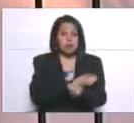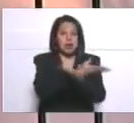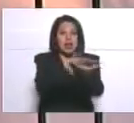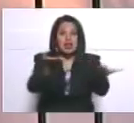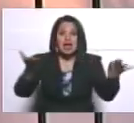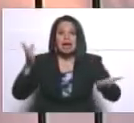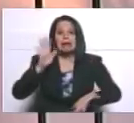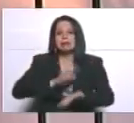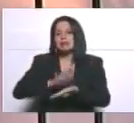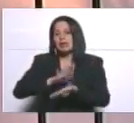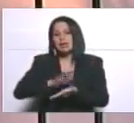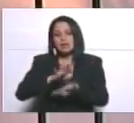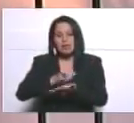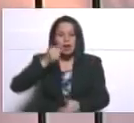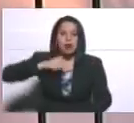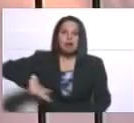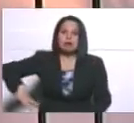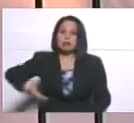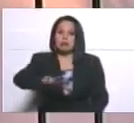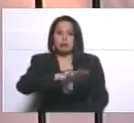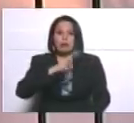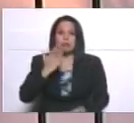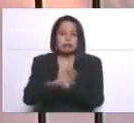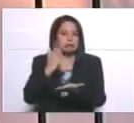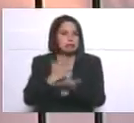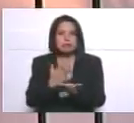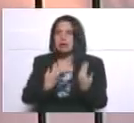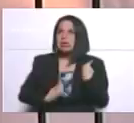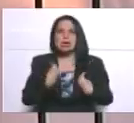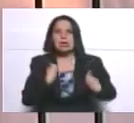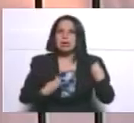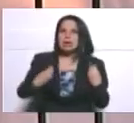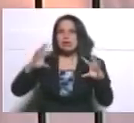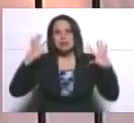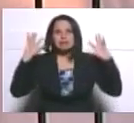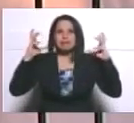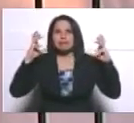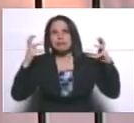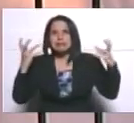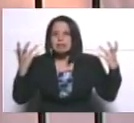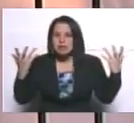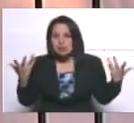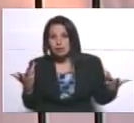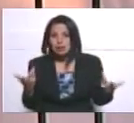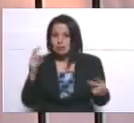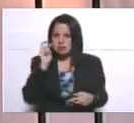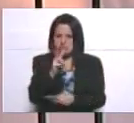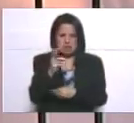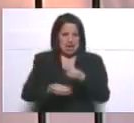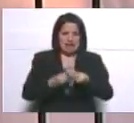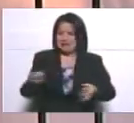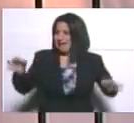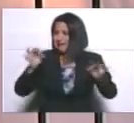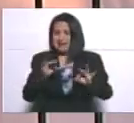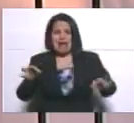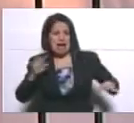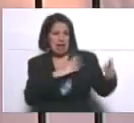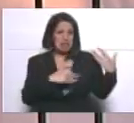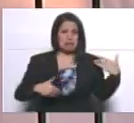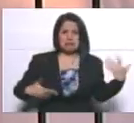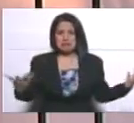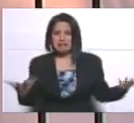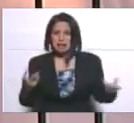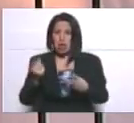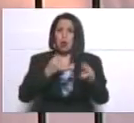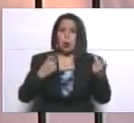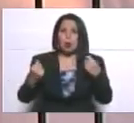algunas personas que andan por allí todavía un tanto desesperadas porque dicen que no ven acciones concretas. En el tema